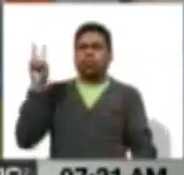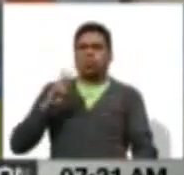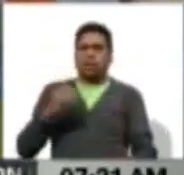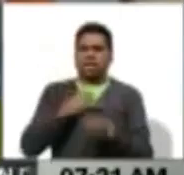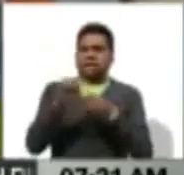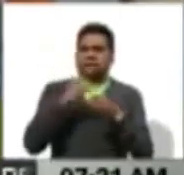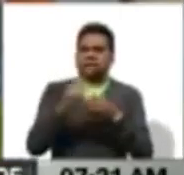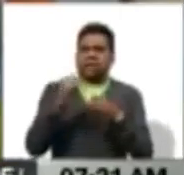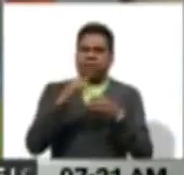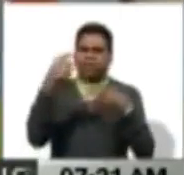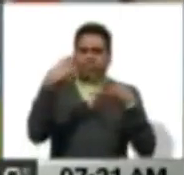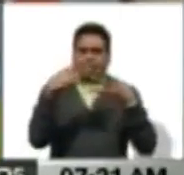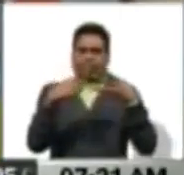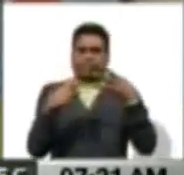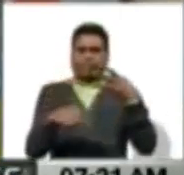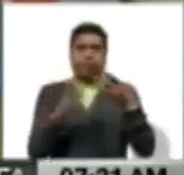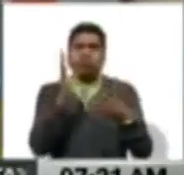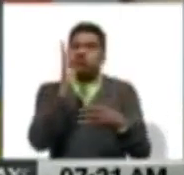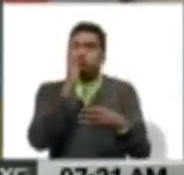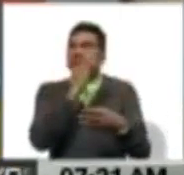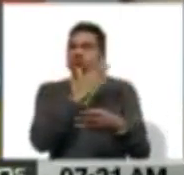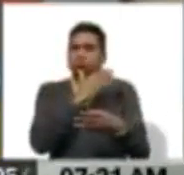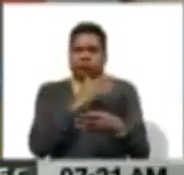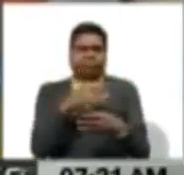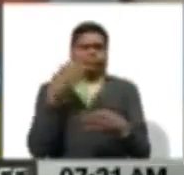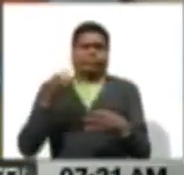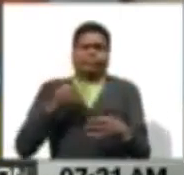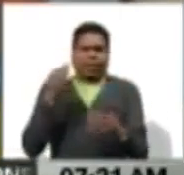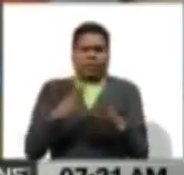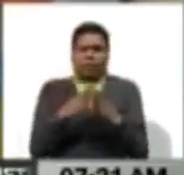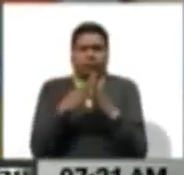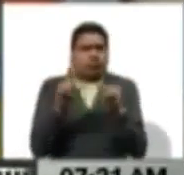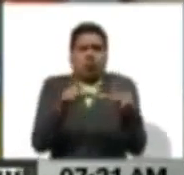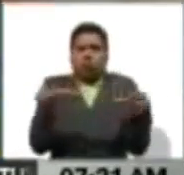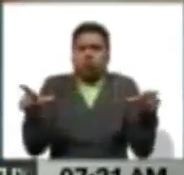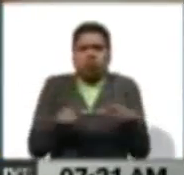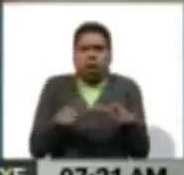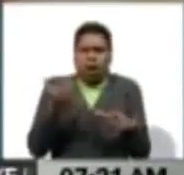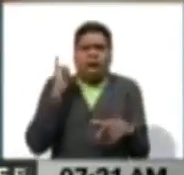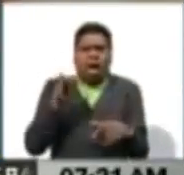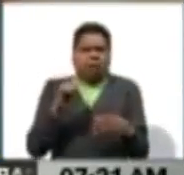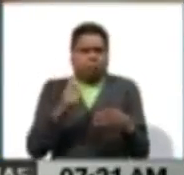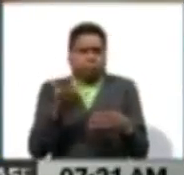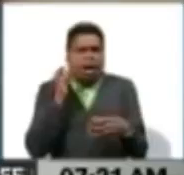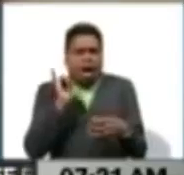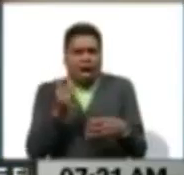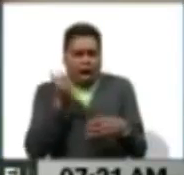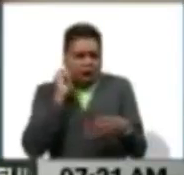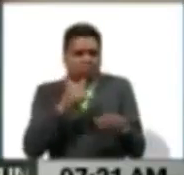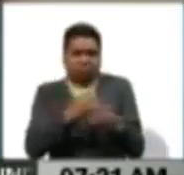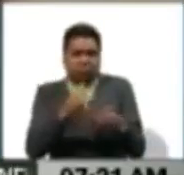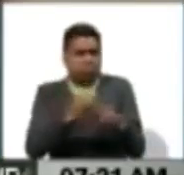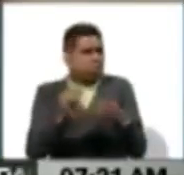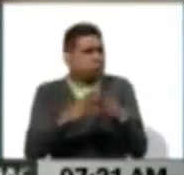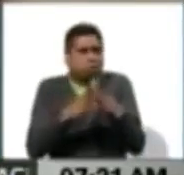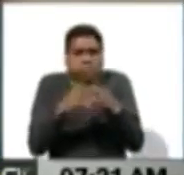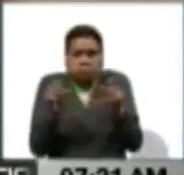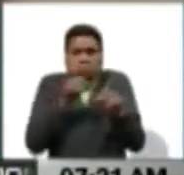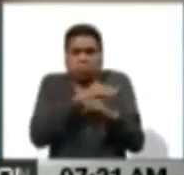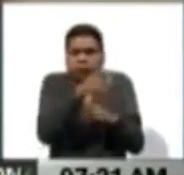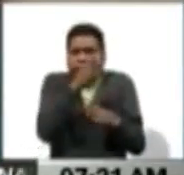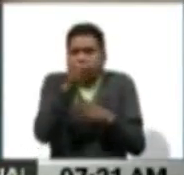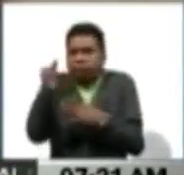otros productos? No hay escasez de cerveza, ¿no? Bueno, los trabajadores me indican en este caso que ellos siempre han criticado el